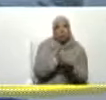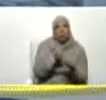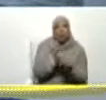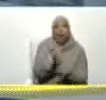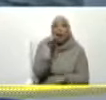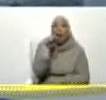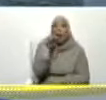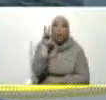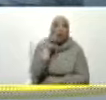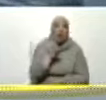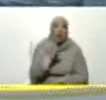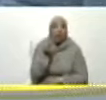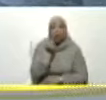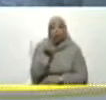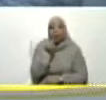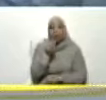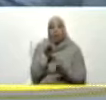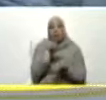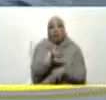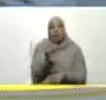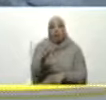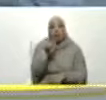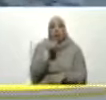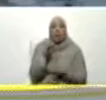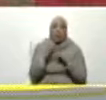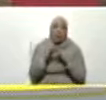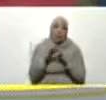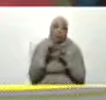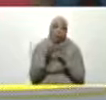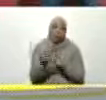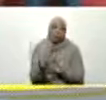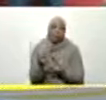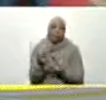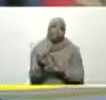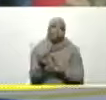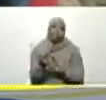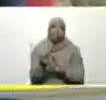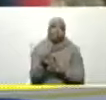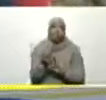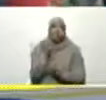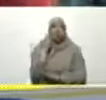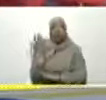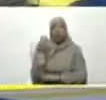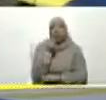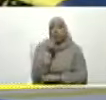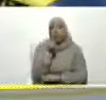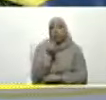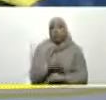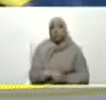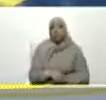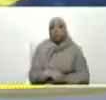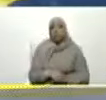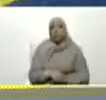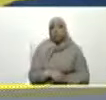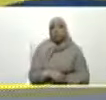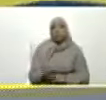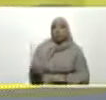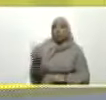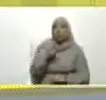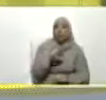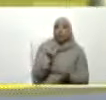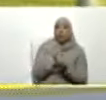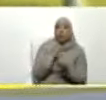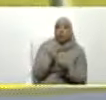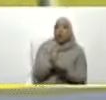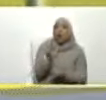el agua y el alimento para el pueblo de Cumanacoa. Es más, yo le dije, vamos a